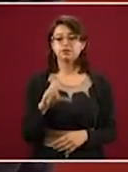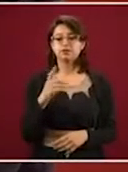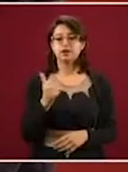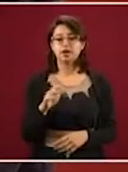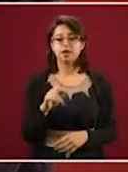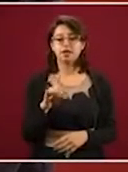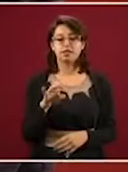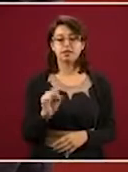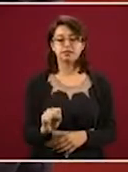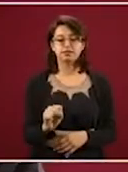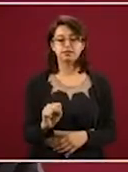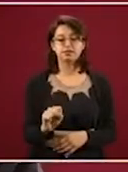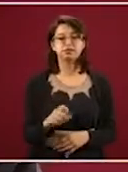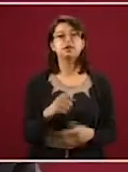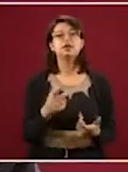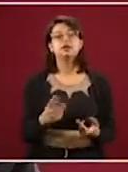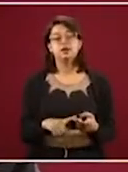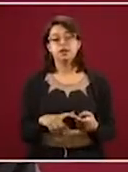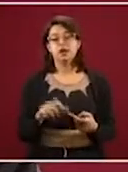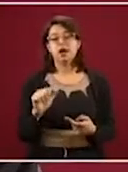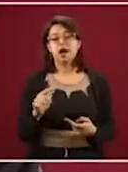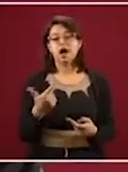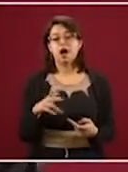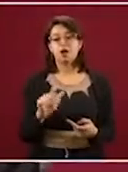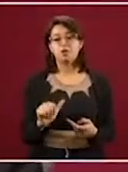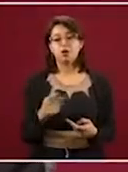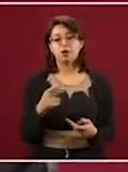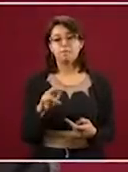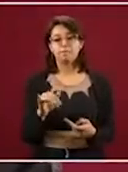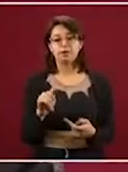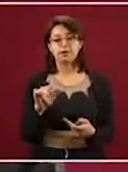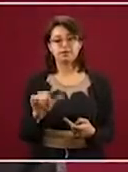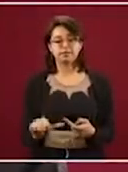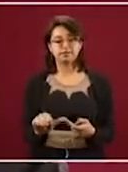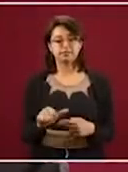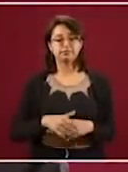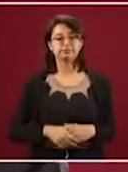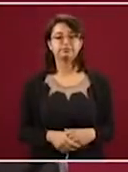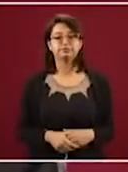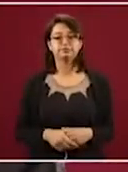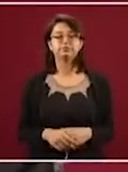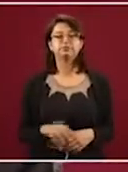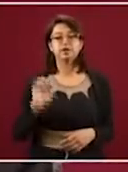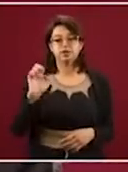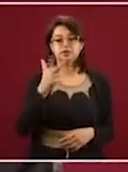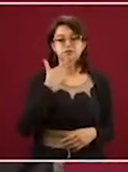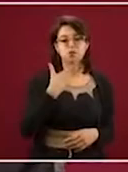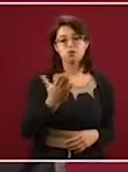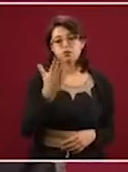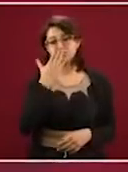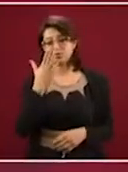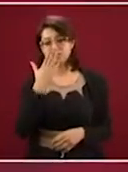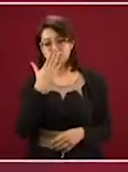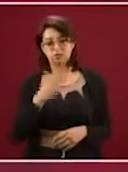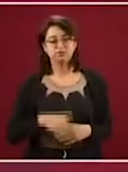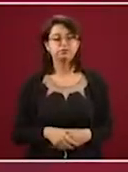y Agua Prieta, porque vamos a estar en Chihuahua y en Sonora.